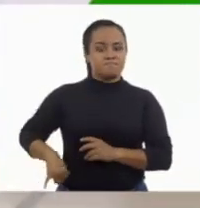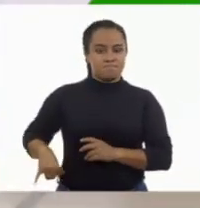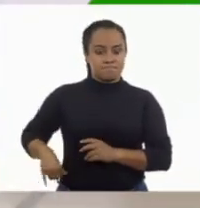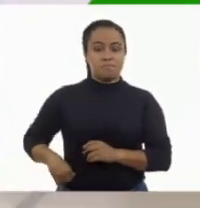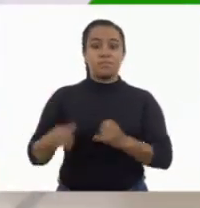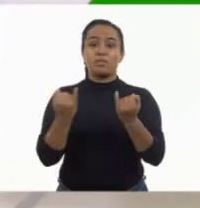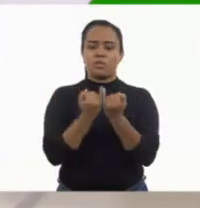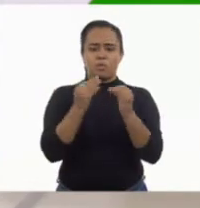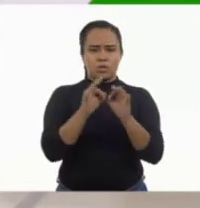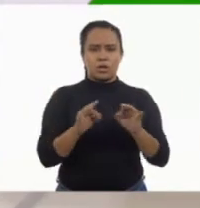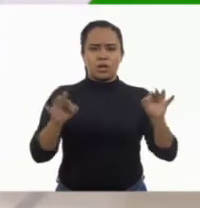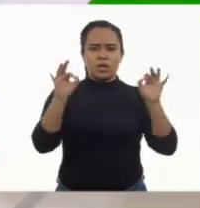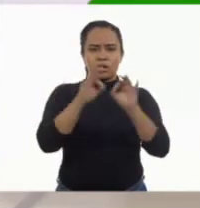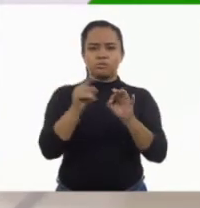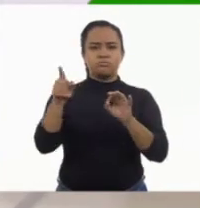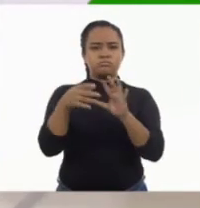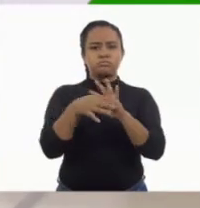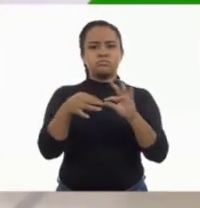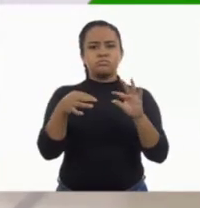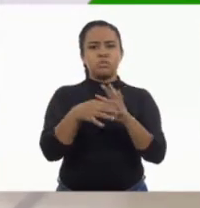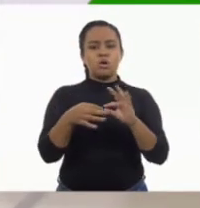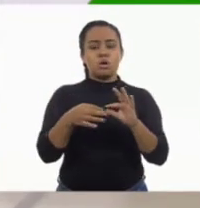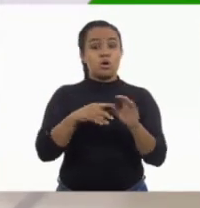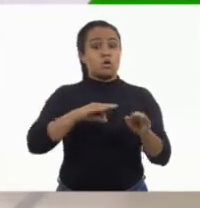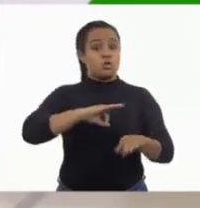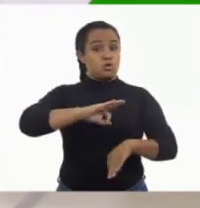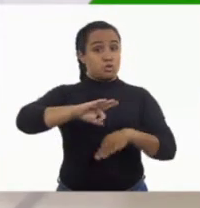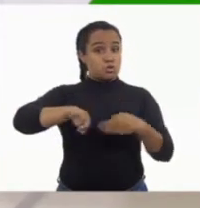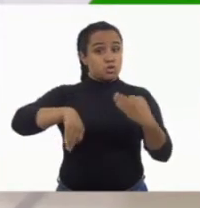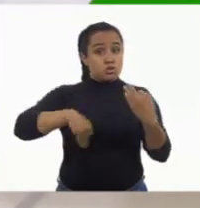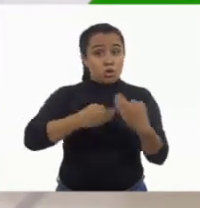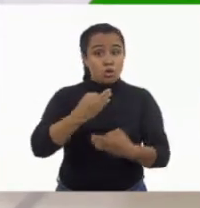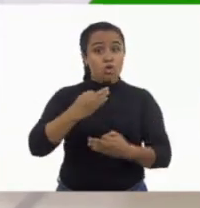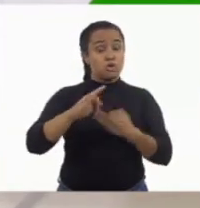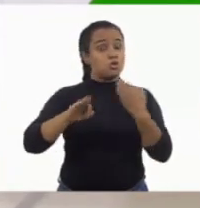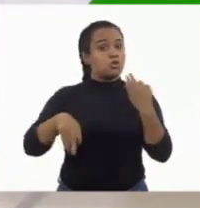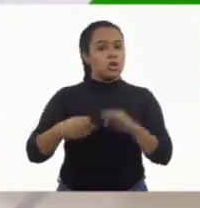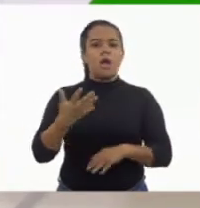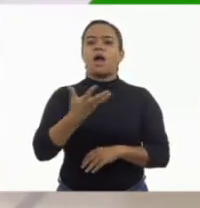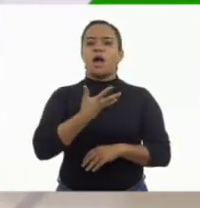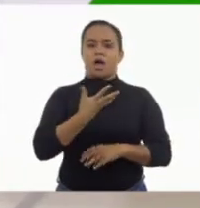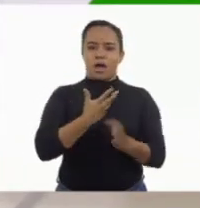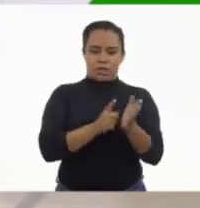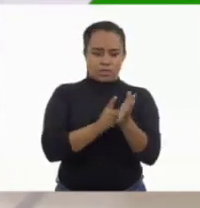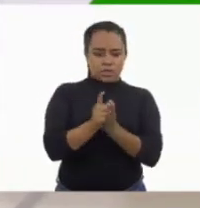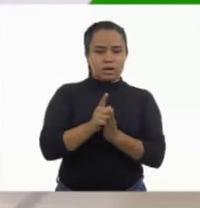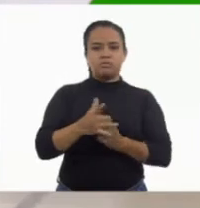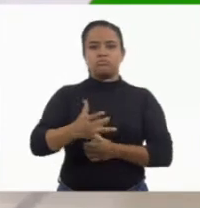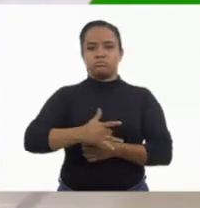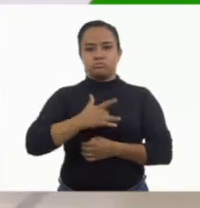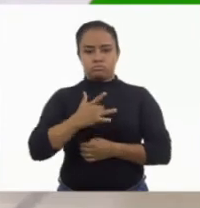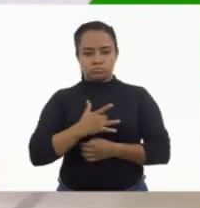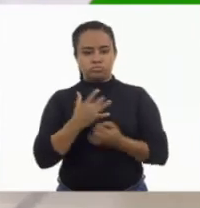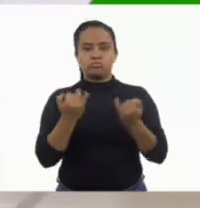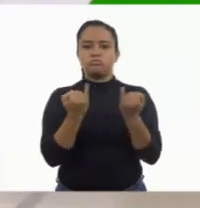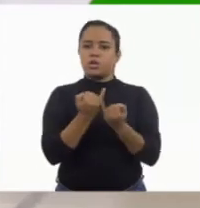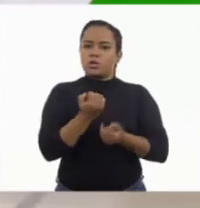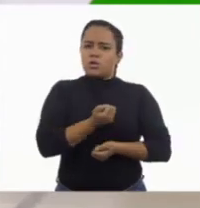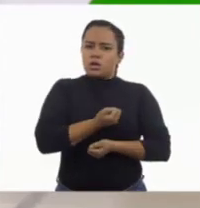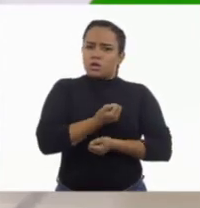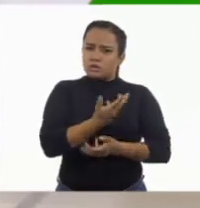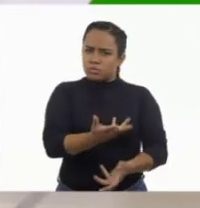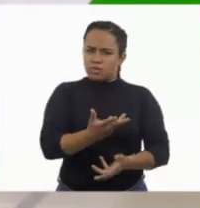muy importante lo que nos menciona acerca de que todos, todos tenemos derecho a sentir y a expresar